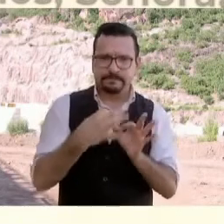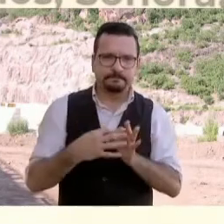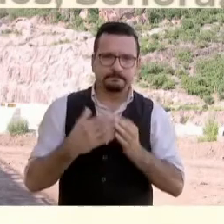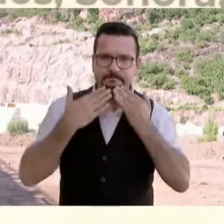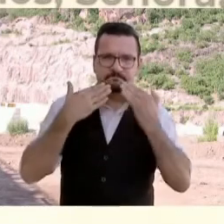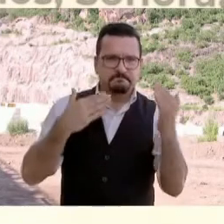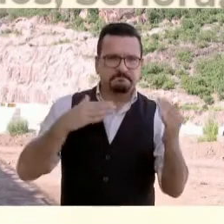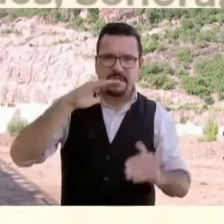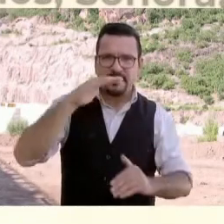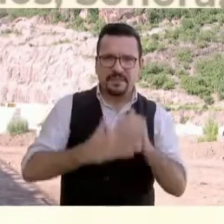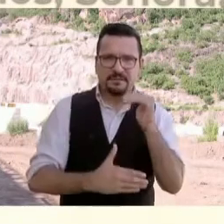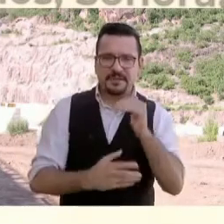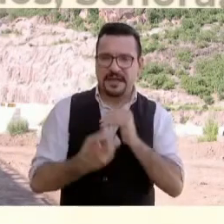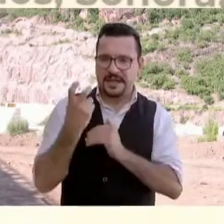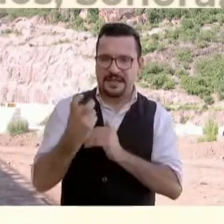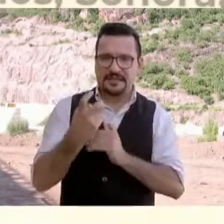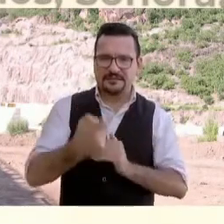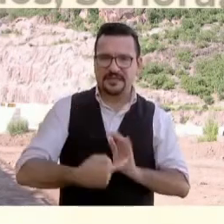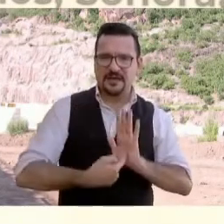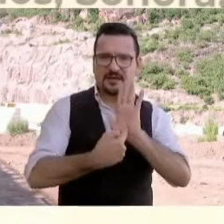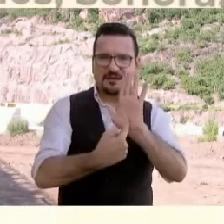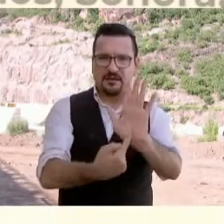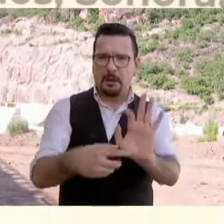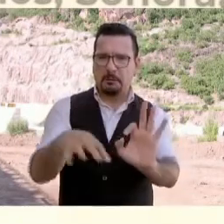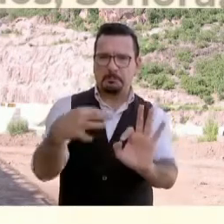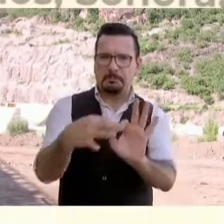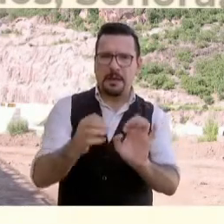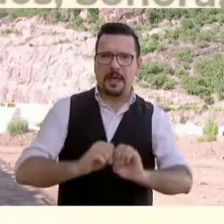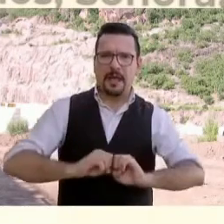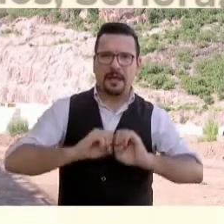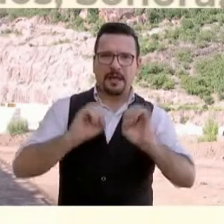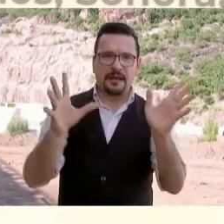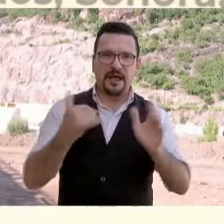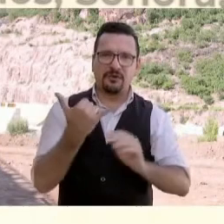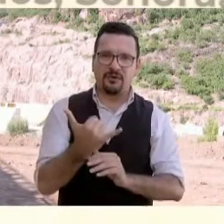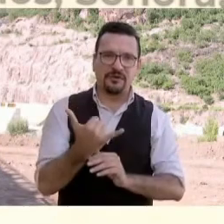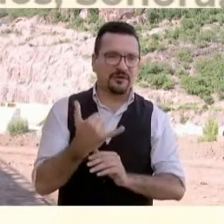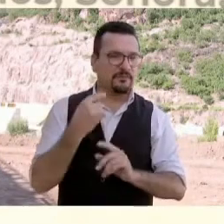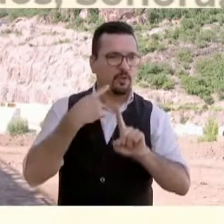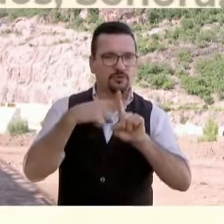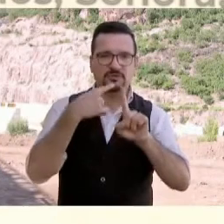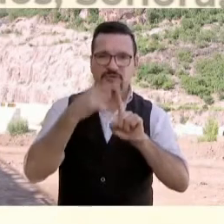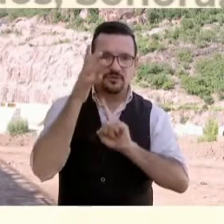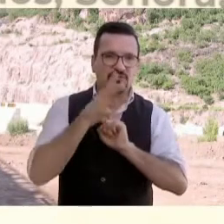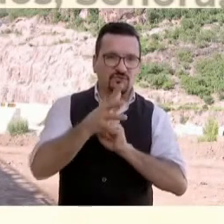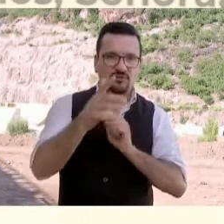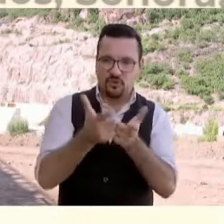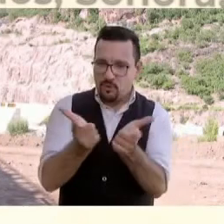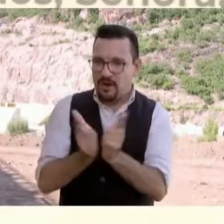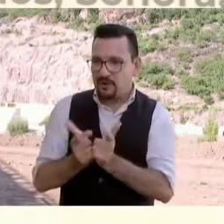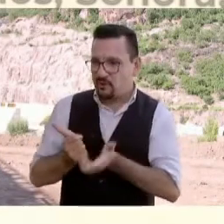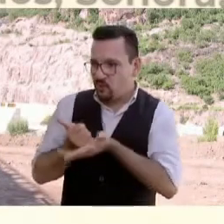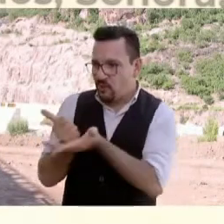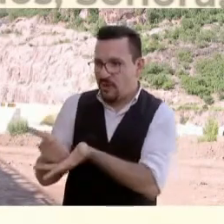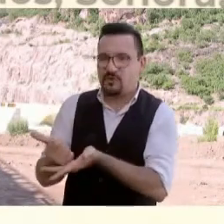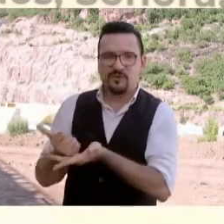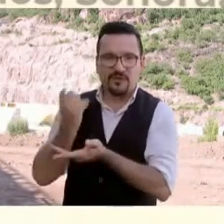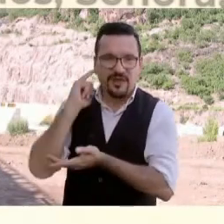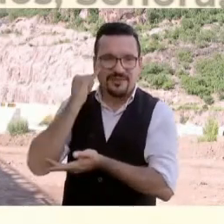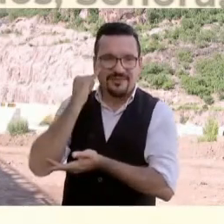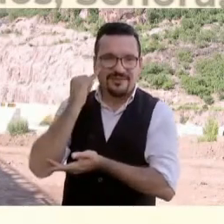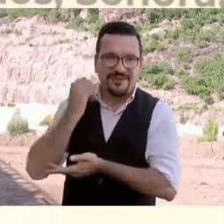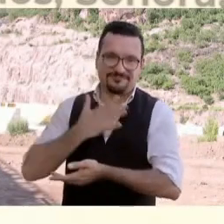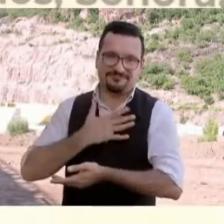una propuesta definida y con resultados positivos para la tribu pues primeramente